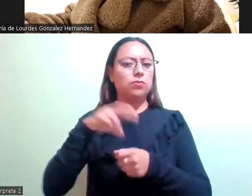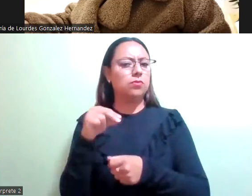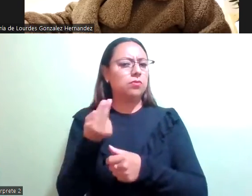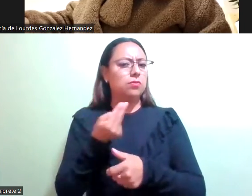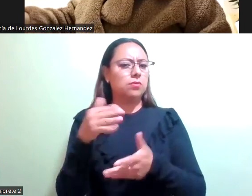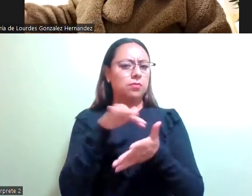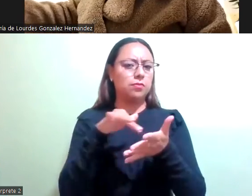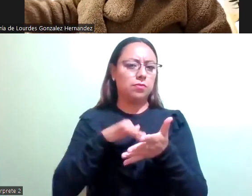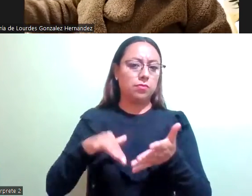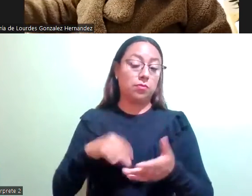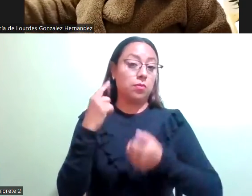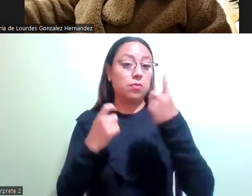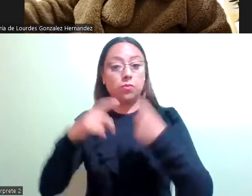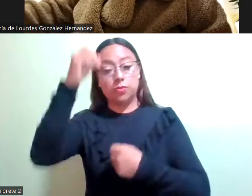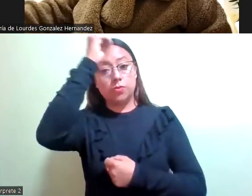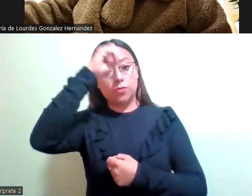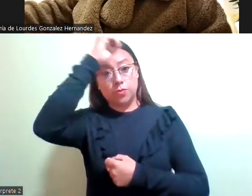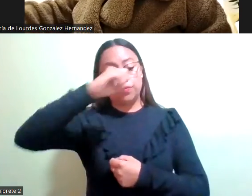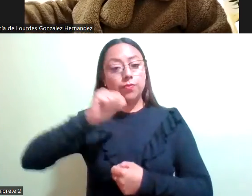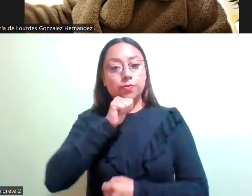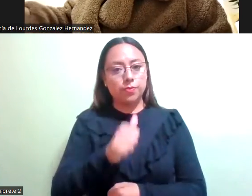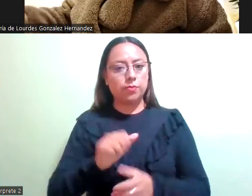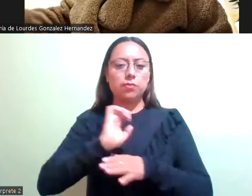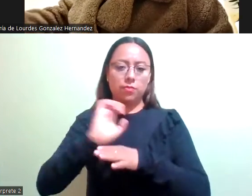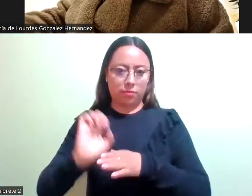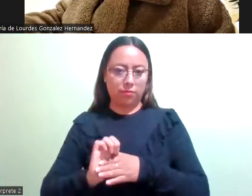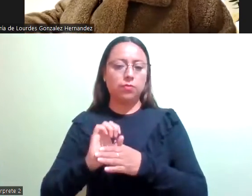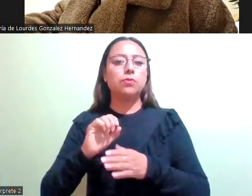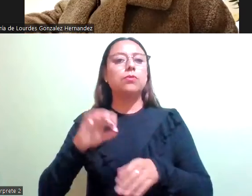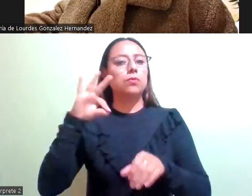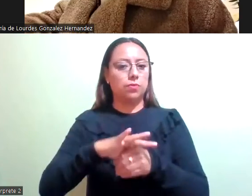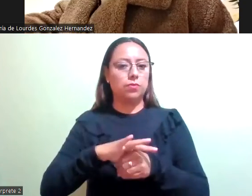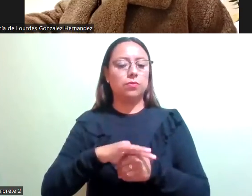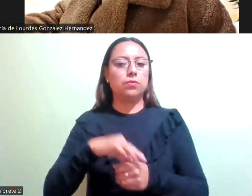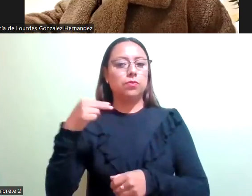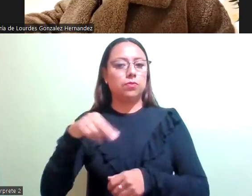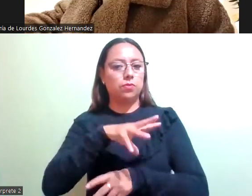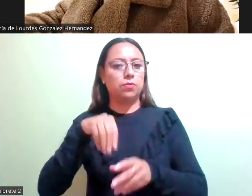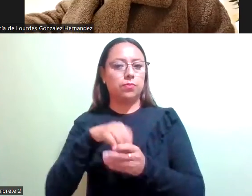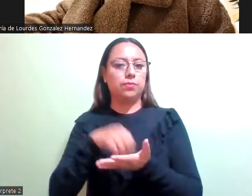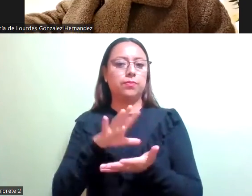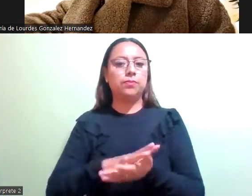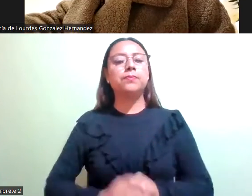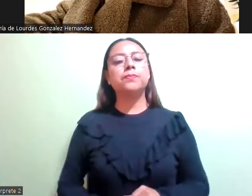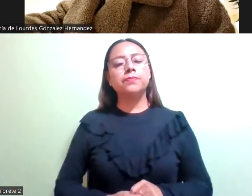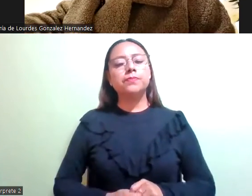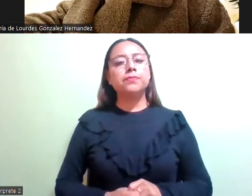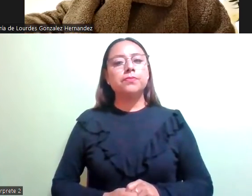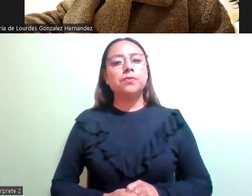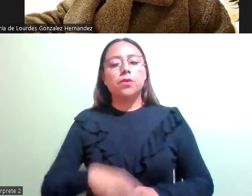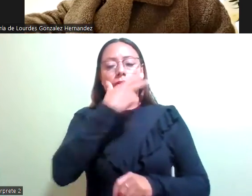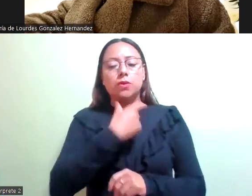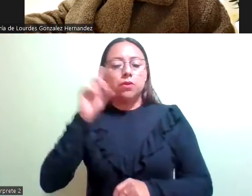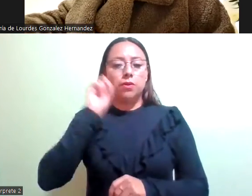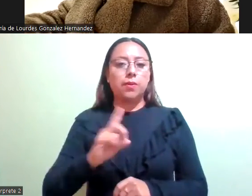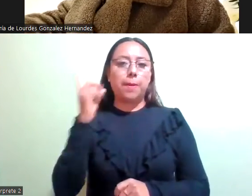lectura y de no haber intervenciones proceder con la votación nominal. Está a consideración de las y los diputados presentes